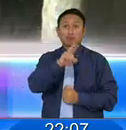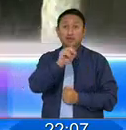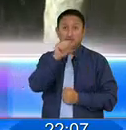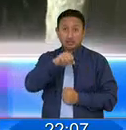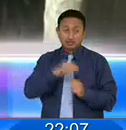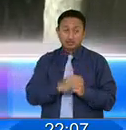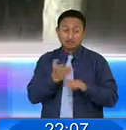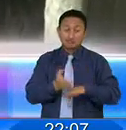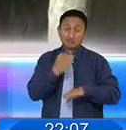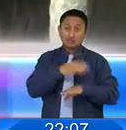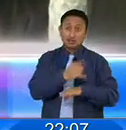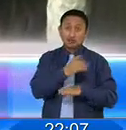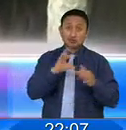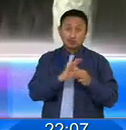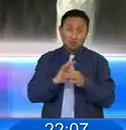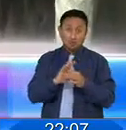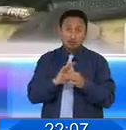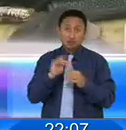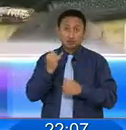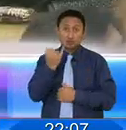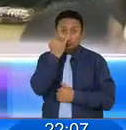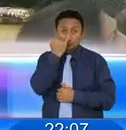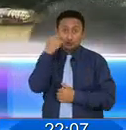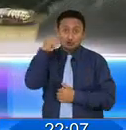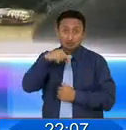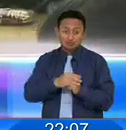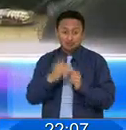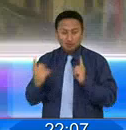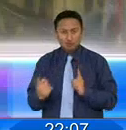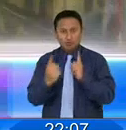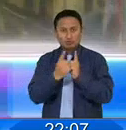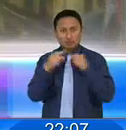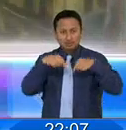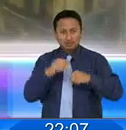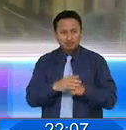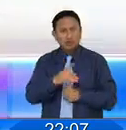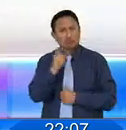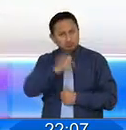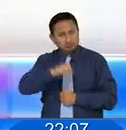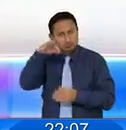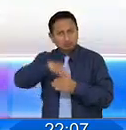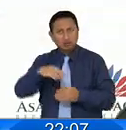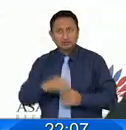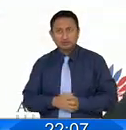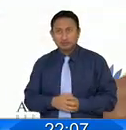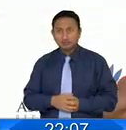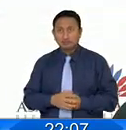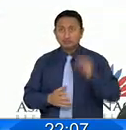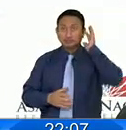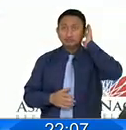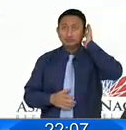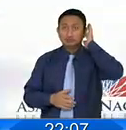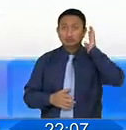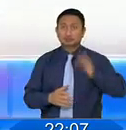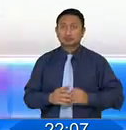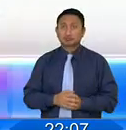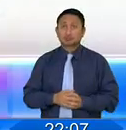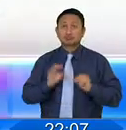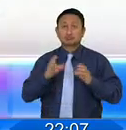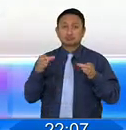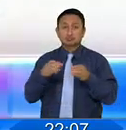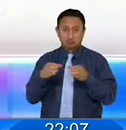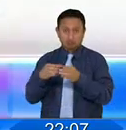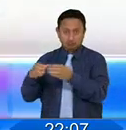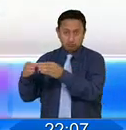varias ocasiones sus compañeros de Pachacutic se le acercaron para demandar su voto. No querían estar en las comisiones, fueron distribuidas. Y